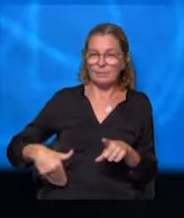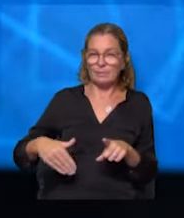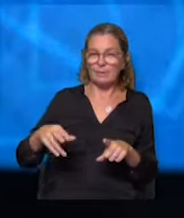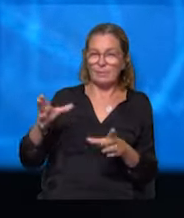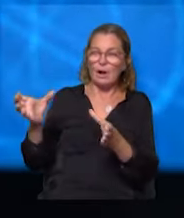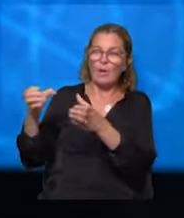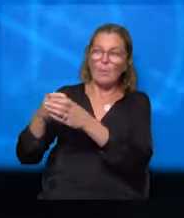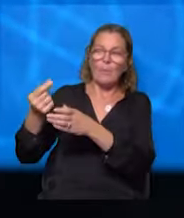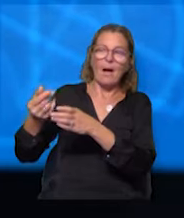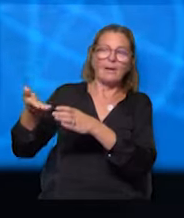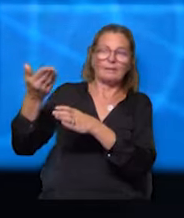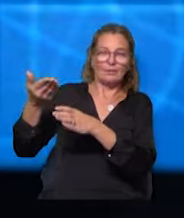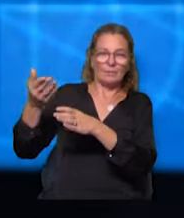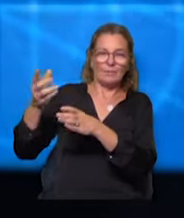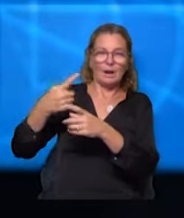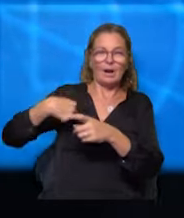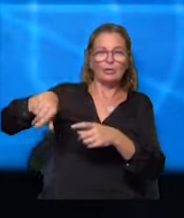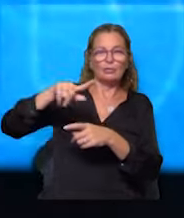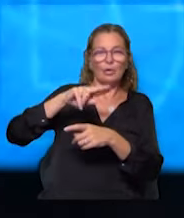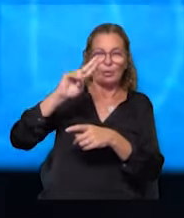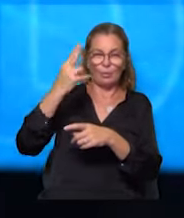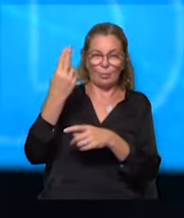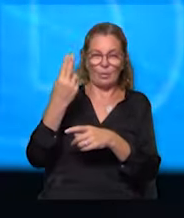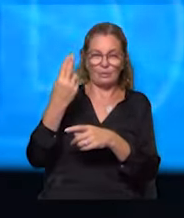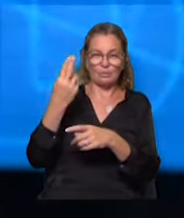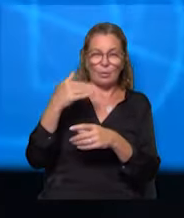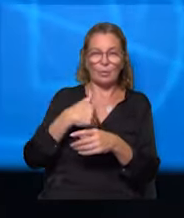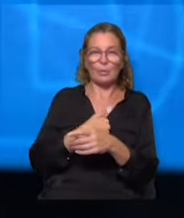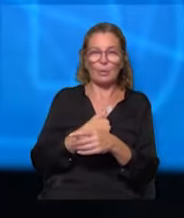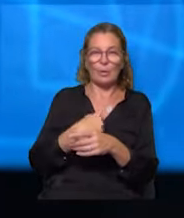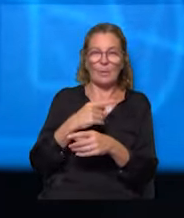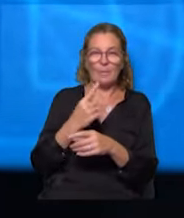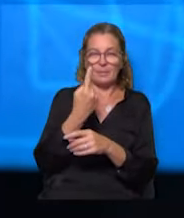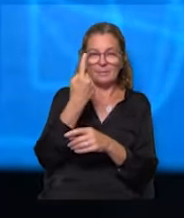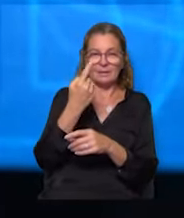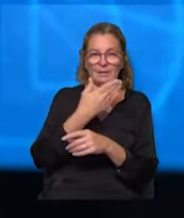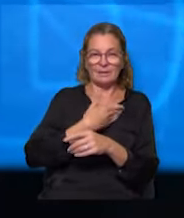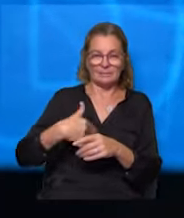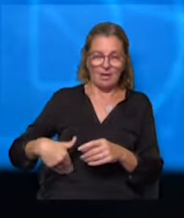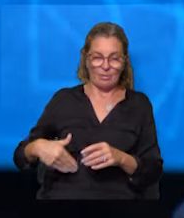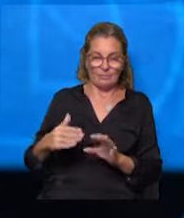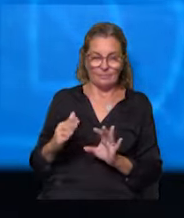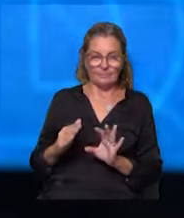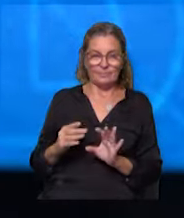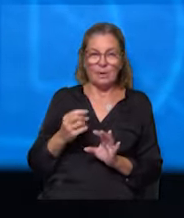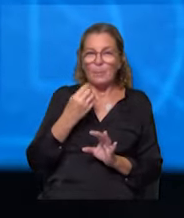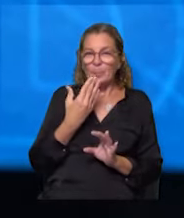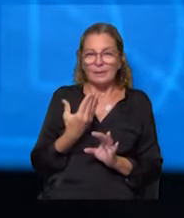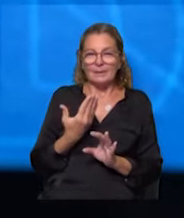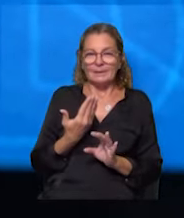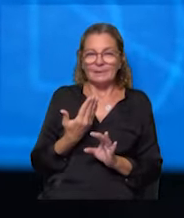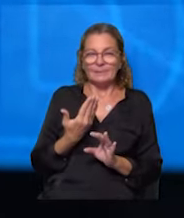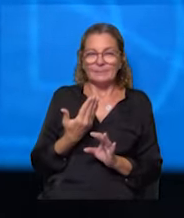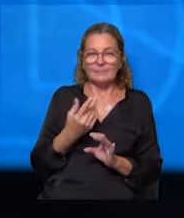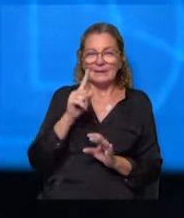oro va a gobernar para todo el pueblo uruguayo con un rol preponderante del Estado porque el